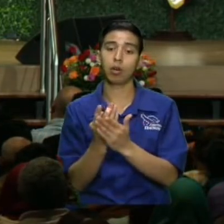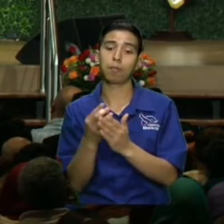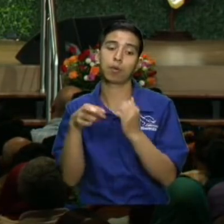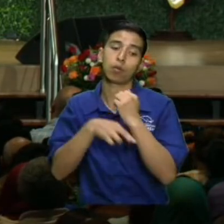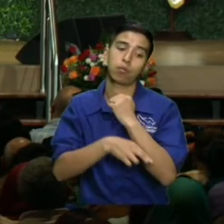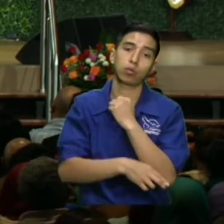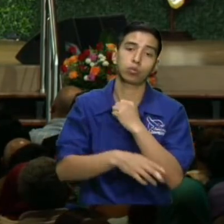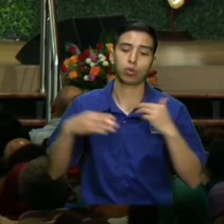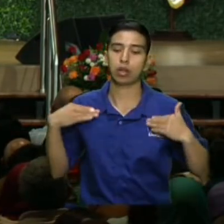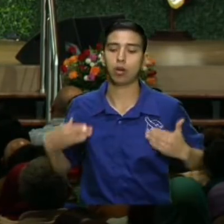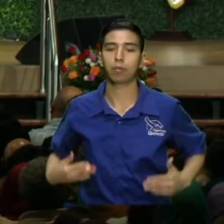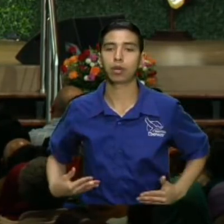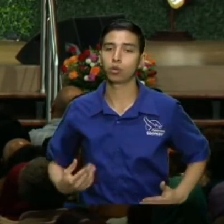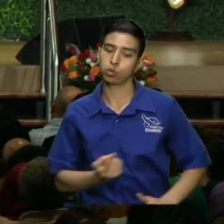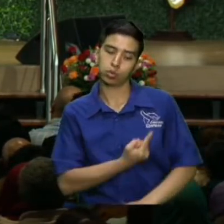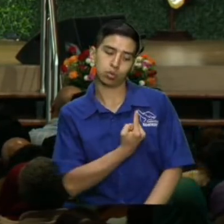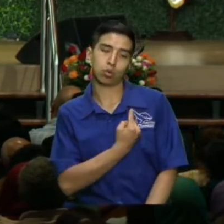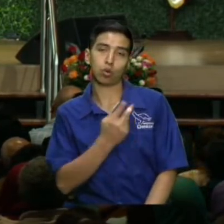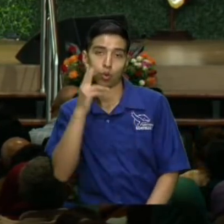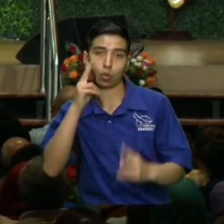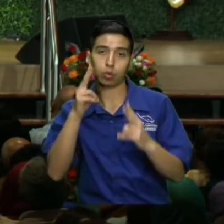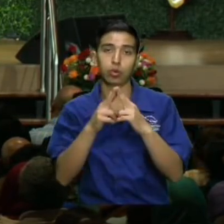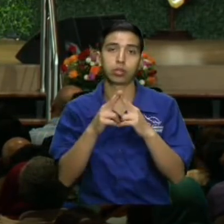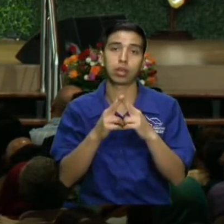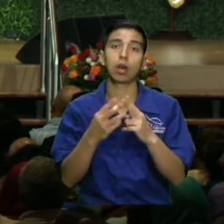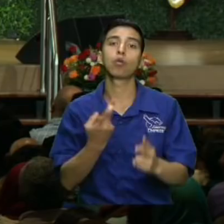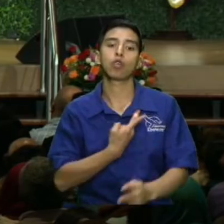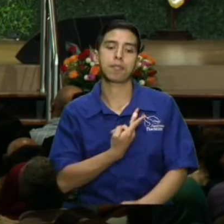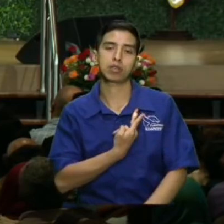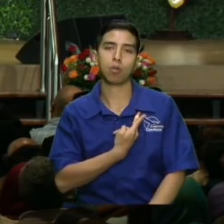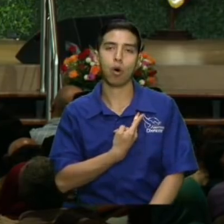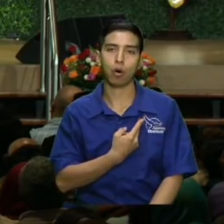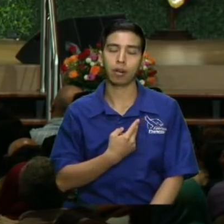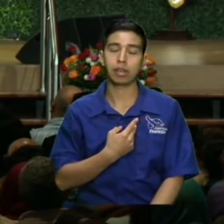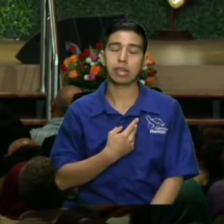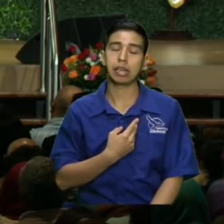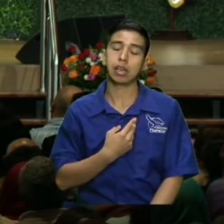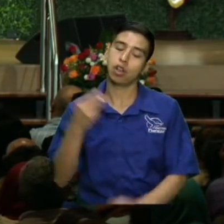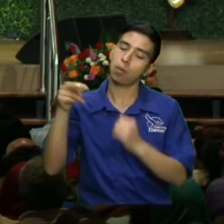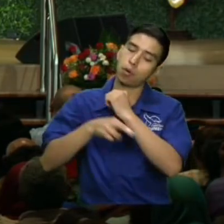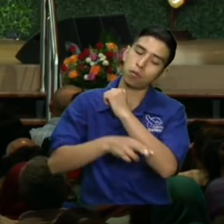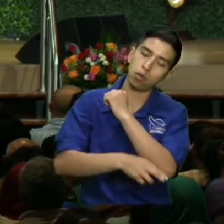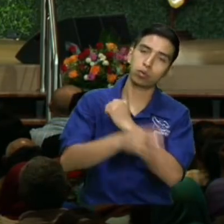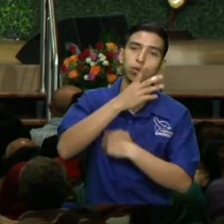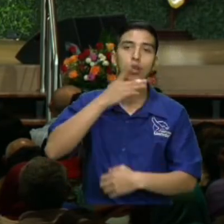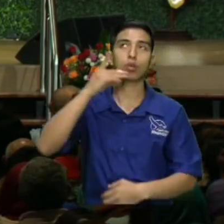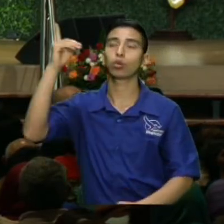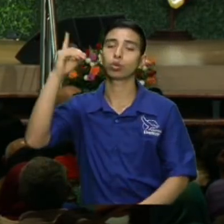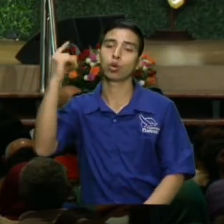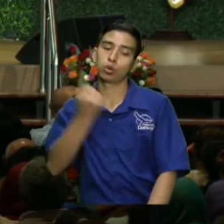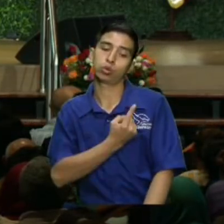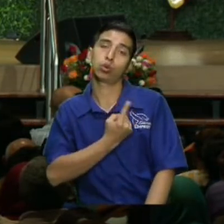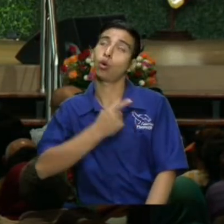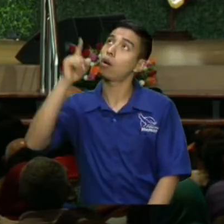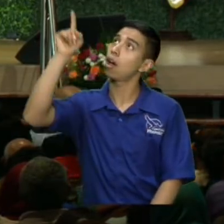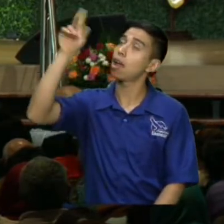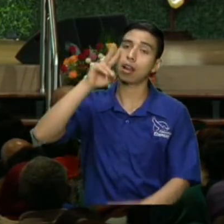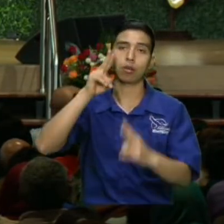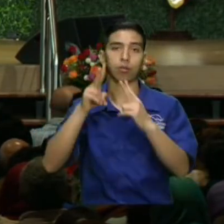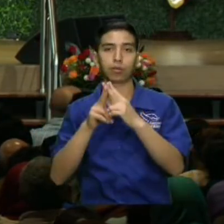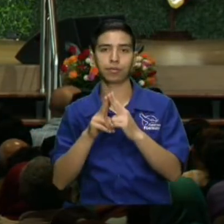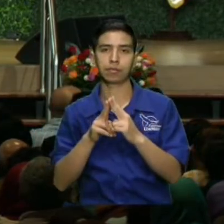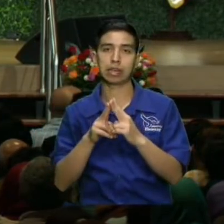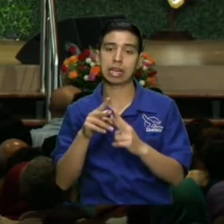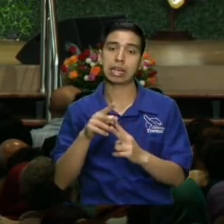hombre. Y que lo profundo de Dios solo conoce el espíritu de Dios. Entonces se